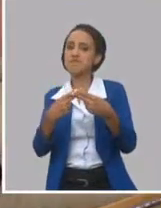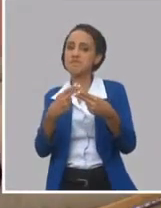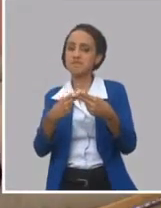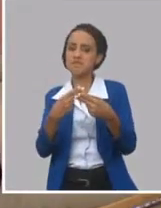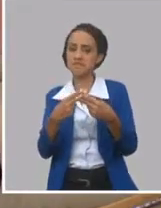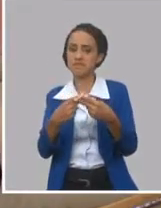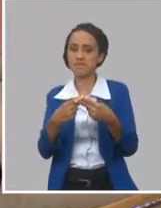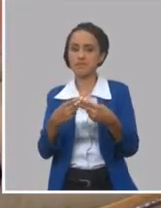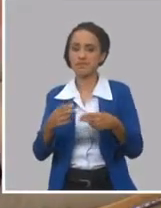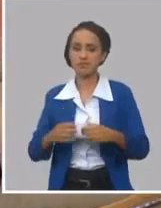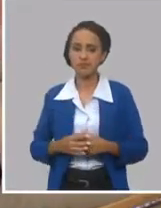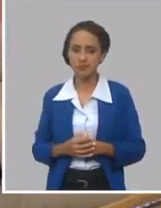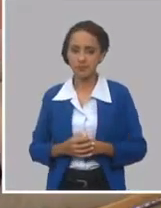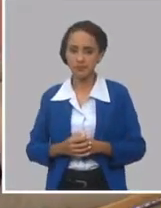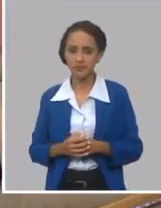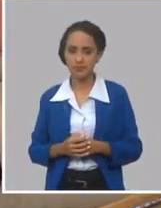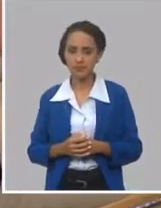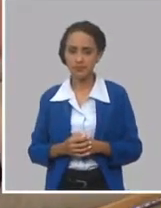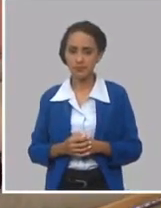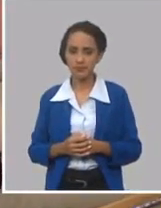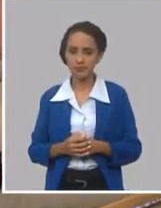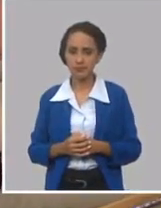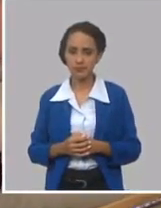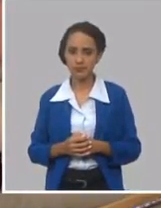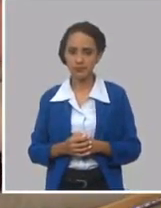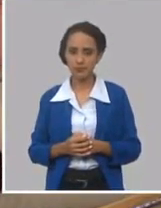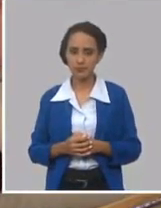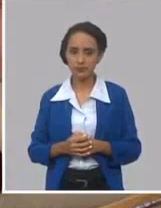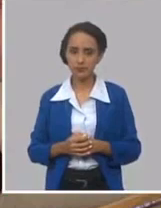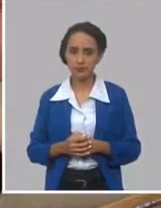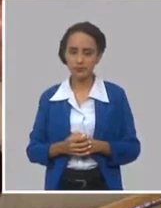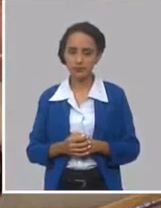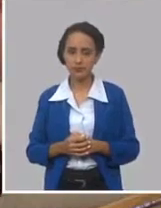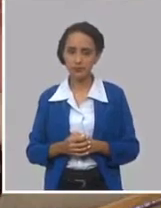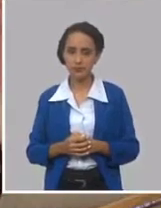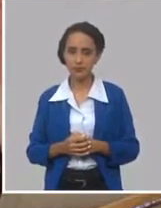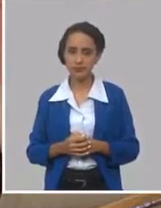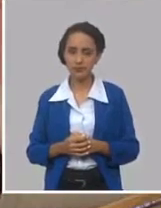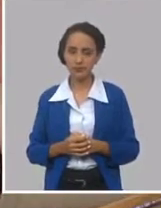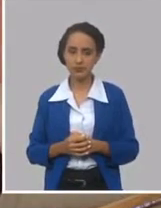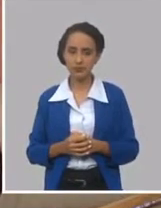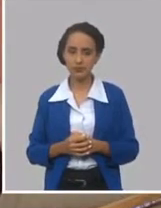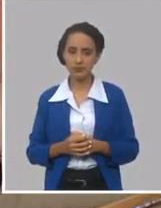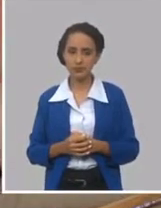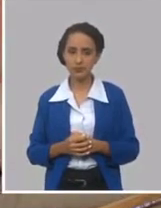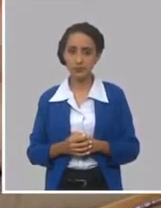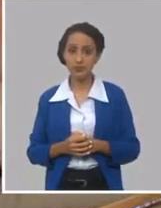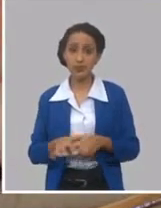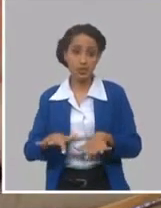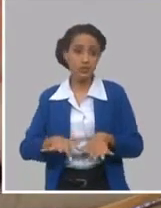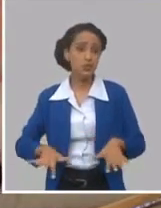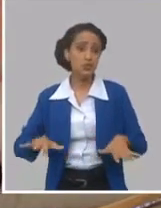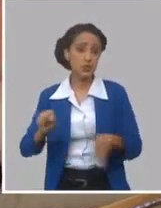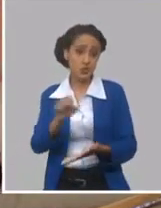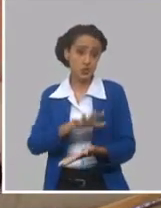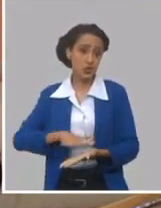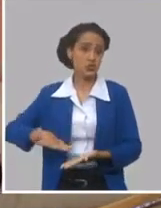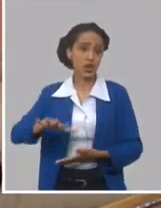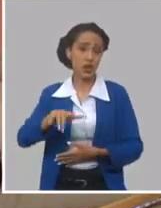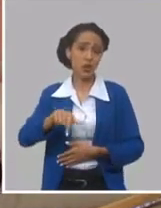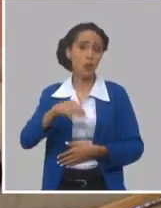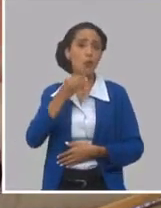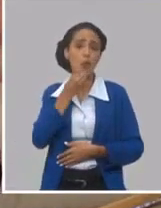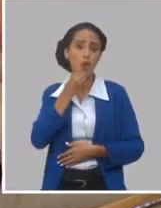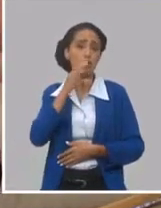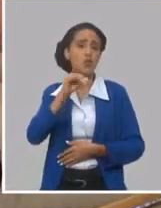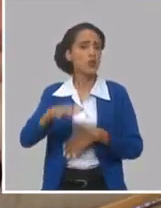ofrecer a una determinada comunidad. Es decir, esto está muy relacionado con los consensos sociales, y hoy podemos decir que hay una crisis de